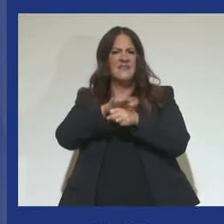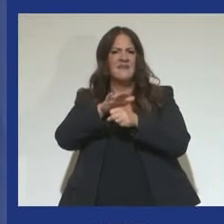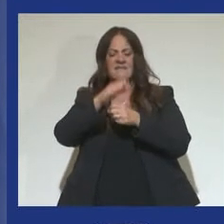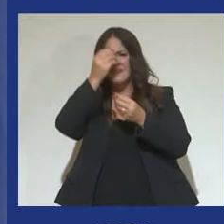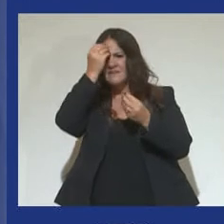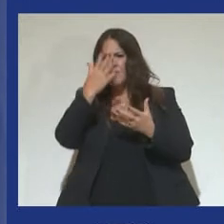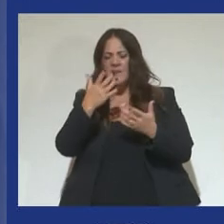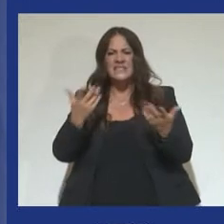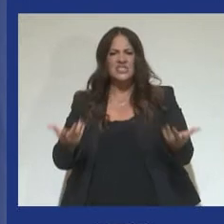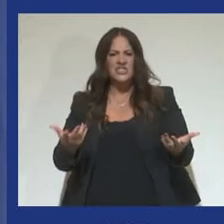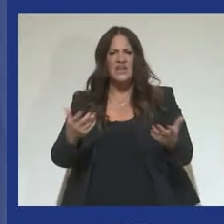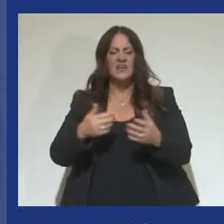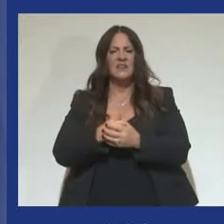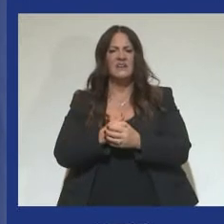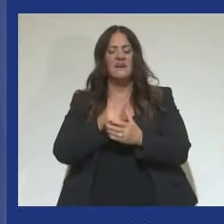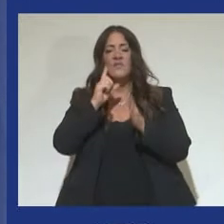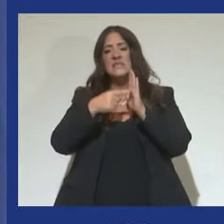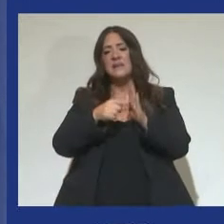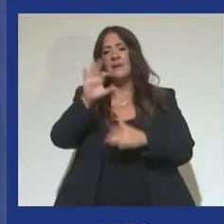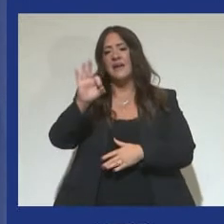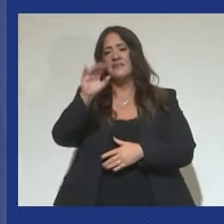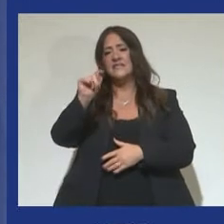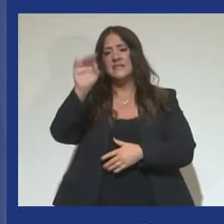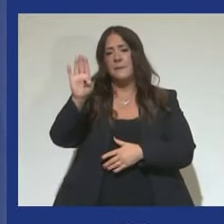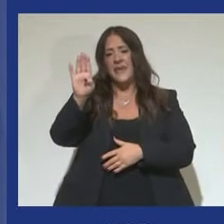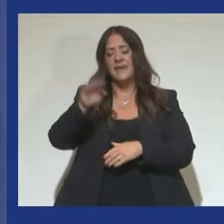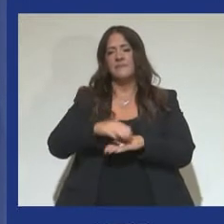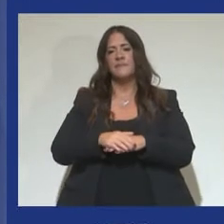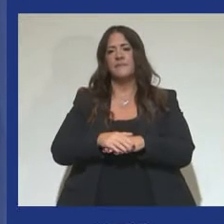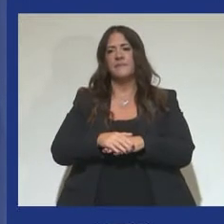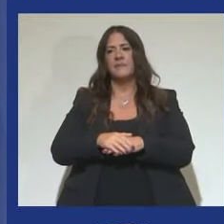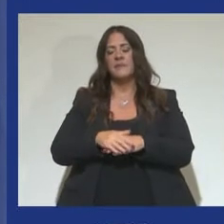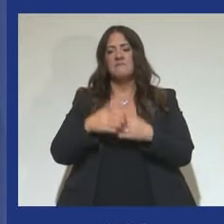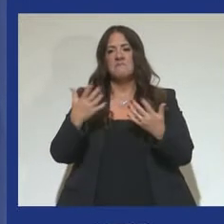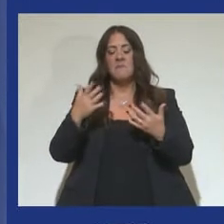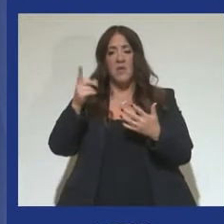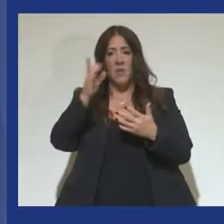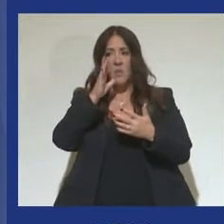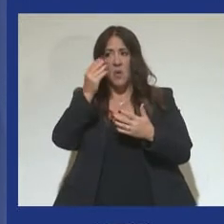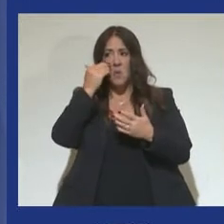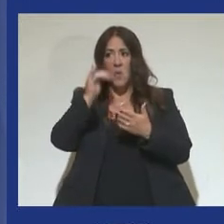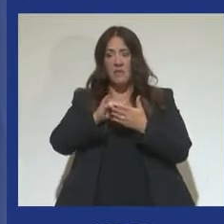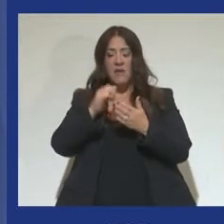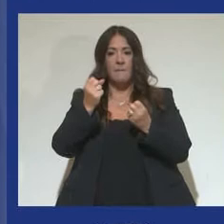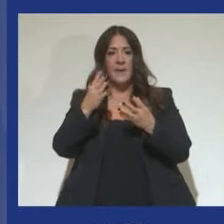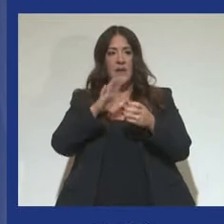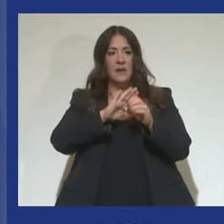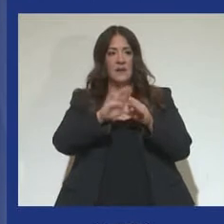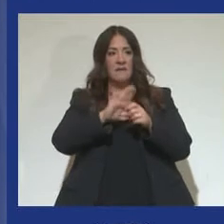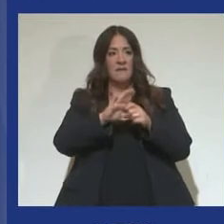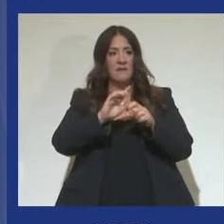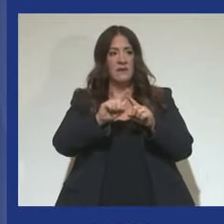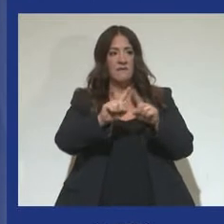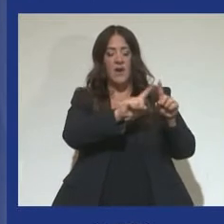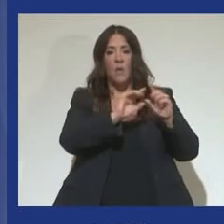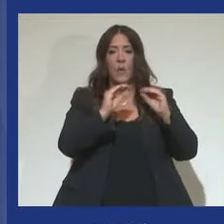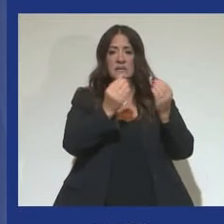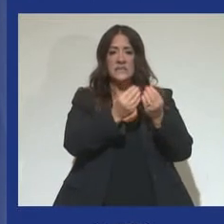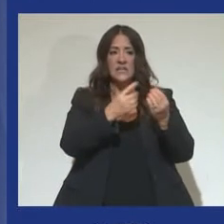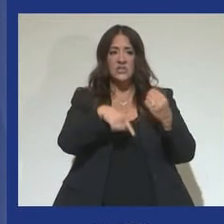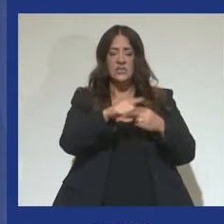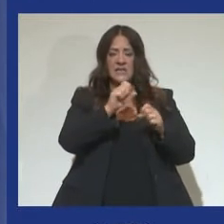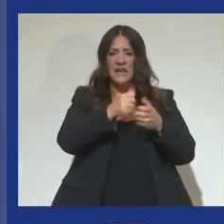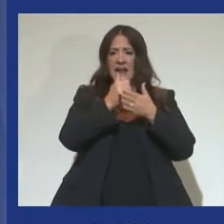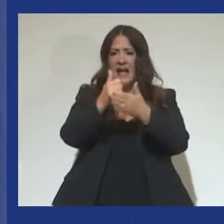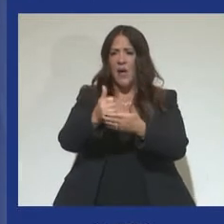piensa usted apesta a parte de la junta tributaria de california piensa usted dar